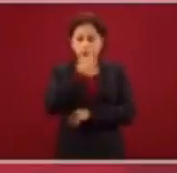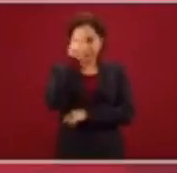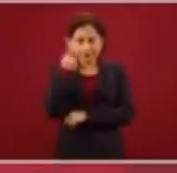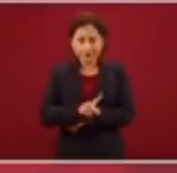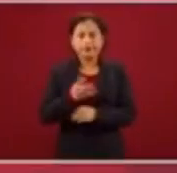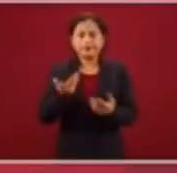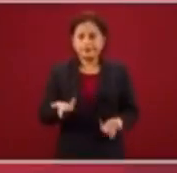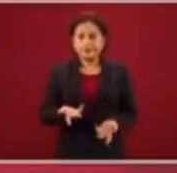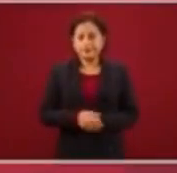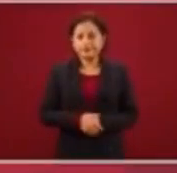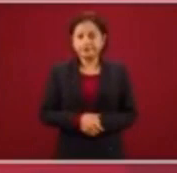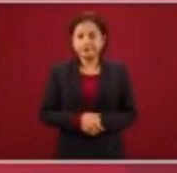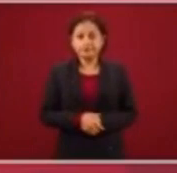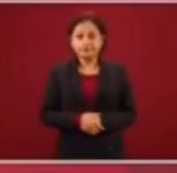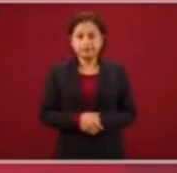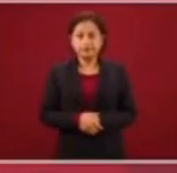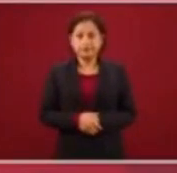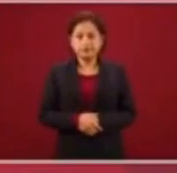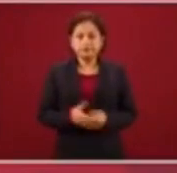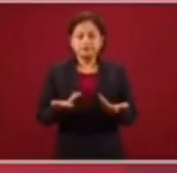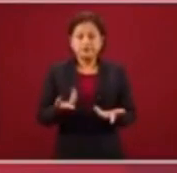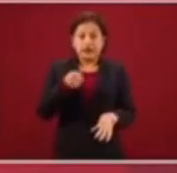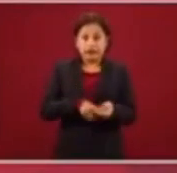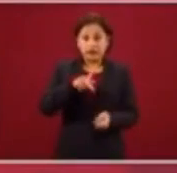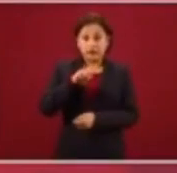específico a importar